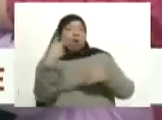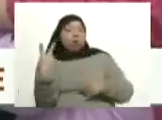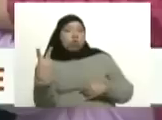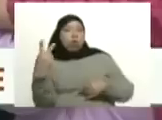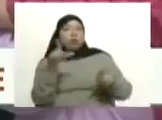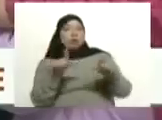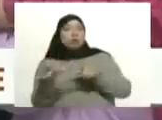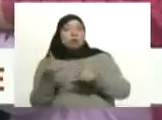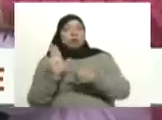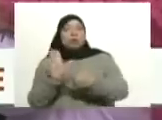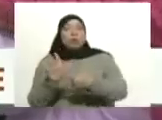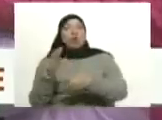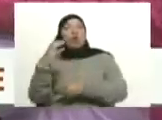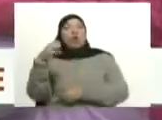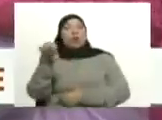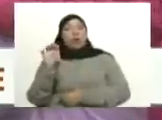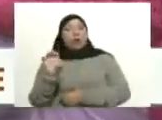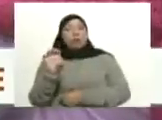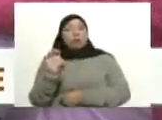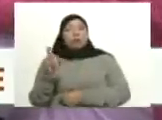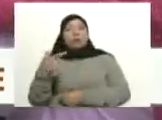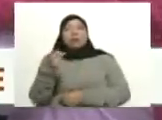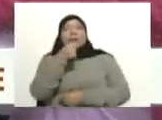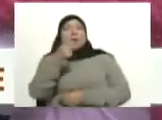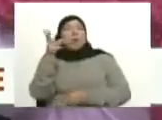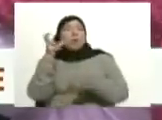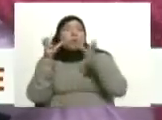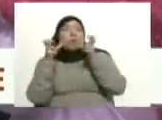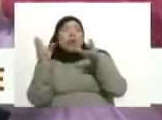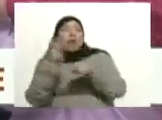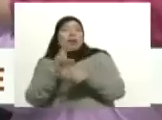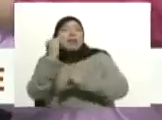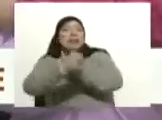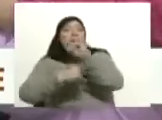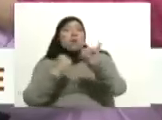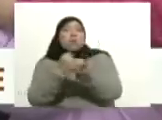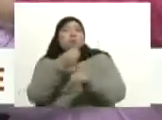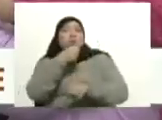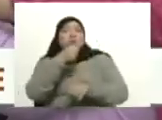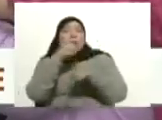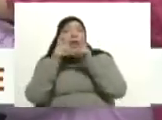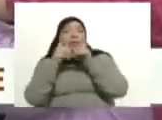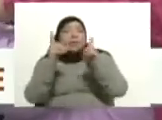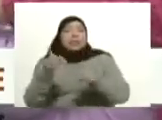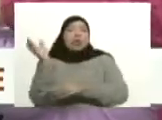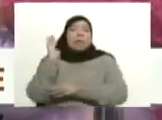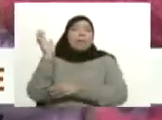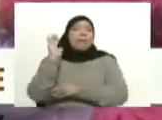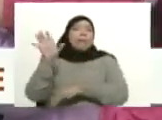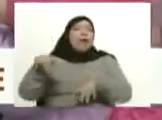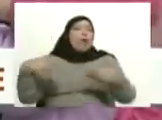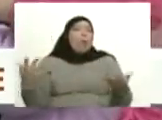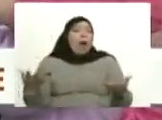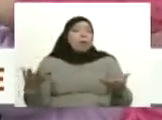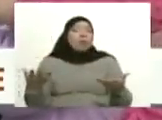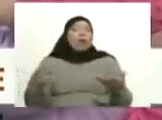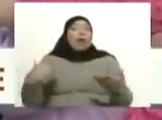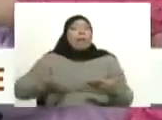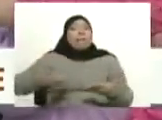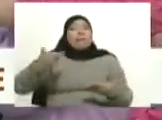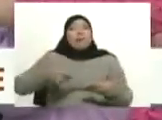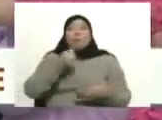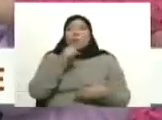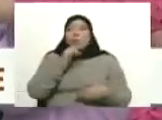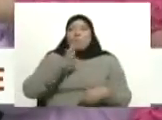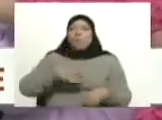mañana deben presentarse ante el Consejo Nacional Electoral. ¿Qué lectura se le está dando a la comunidad internacional de esta decisión del Parlamento? Bueno, yo creo que lo más importante es que